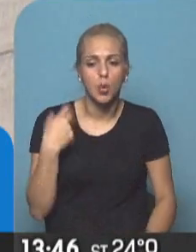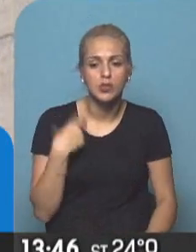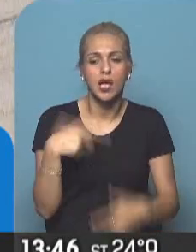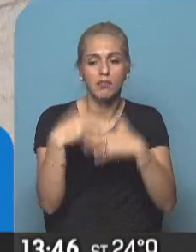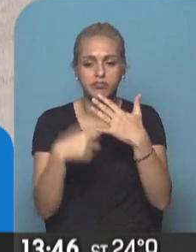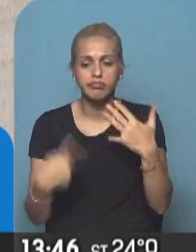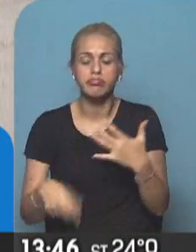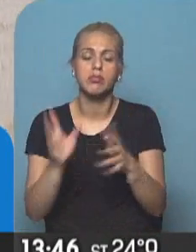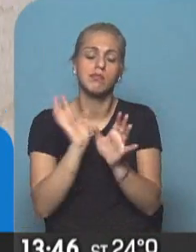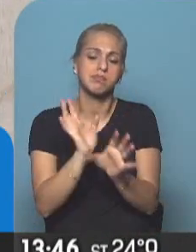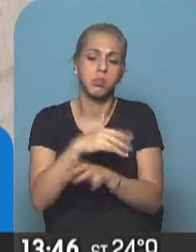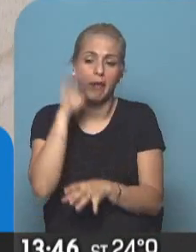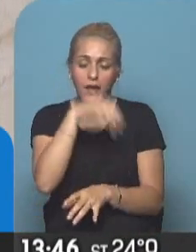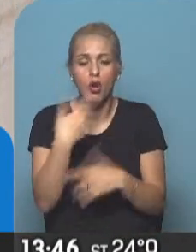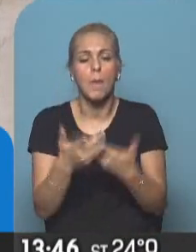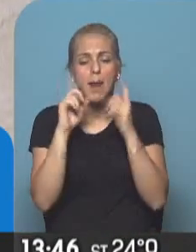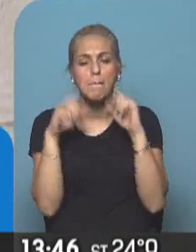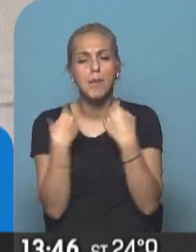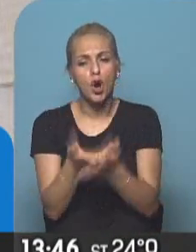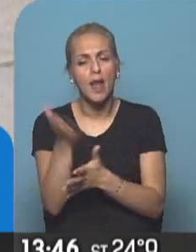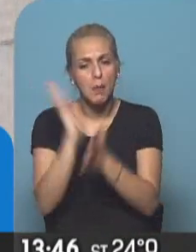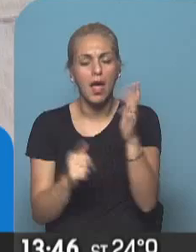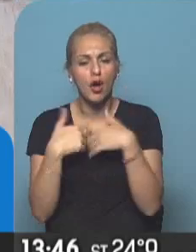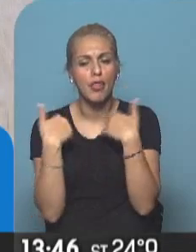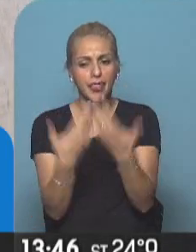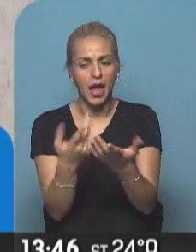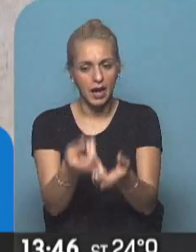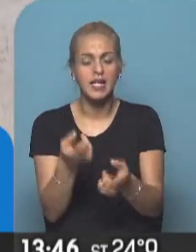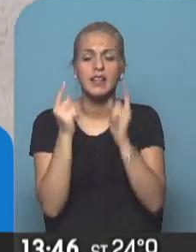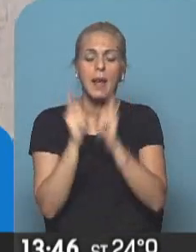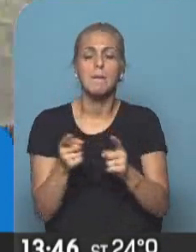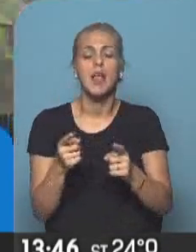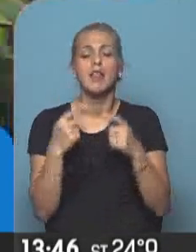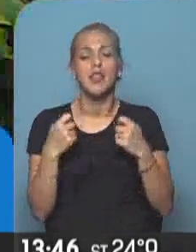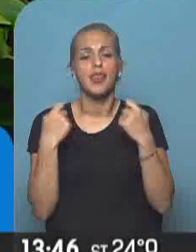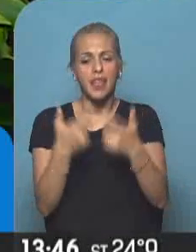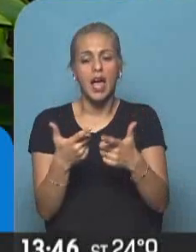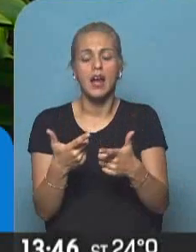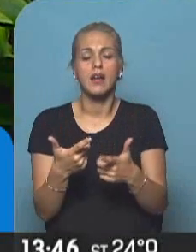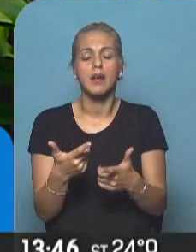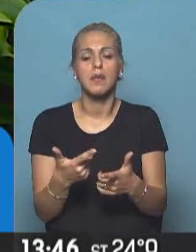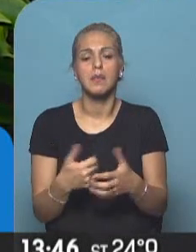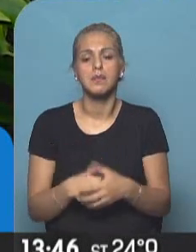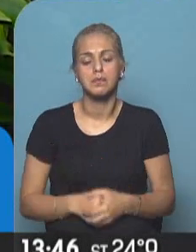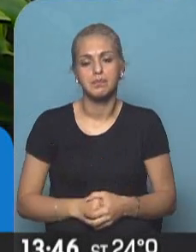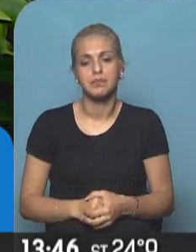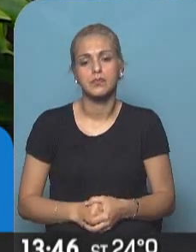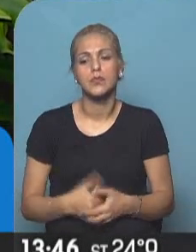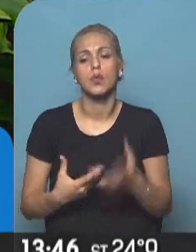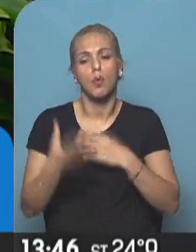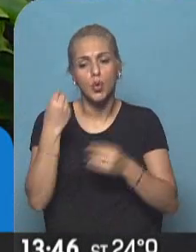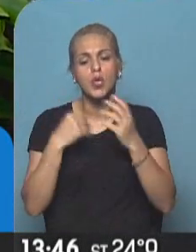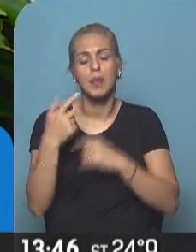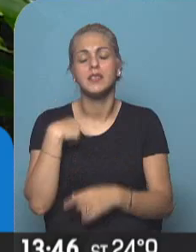social, mejorando los procesos de fiscalización, pero también dando certeza para evitar lo que muchas veces el presidente